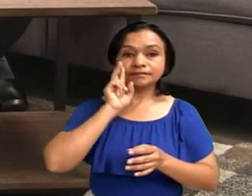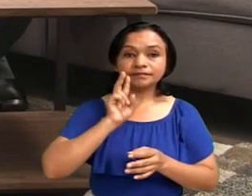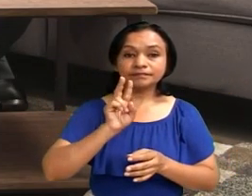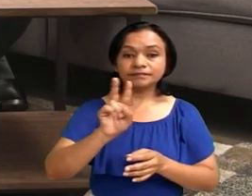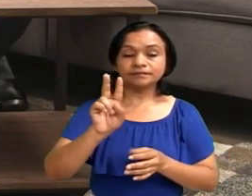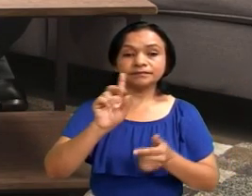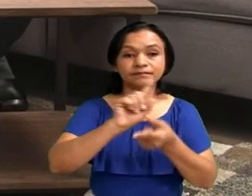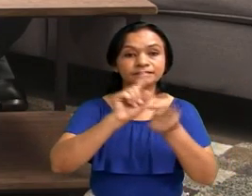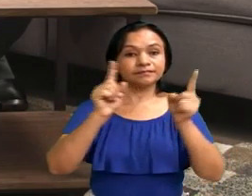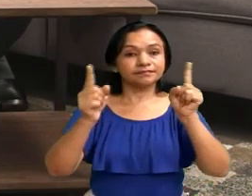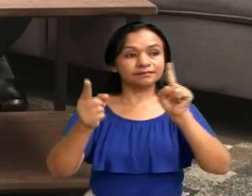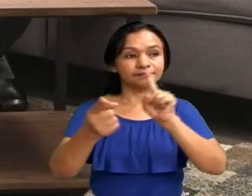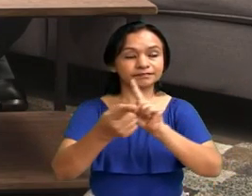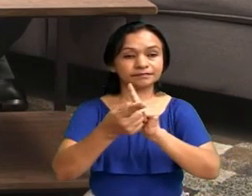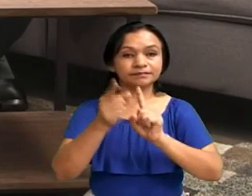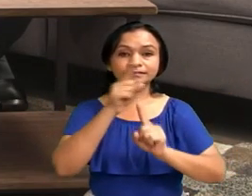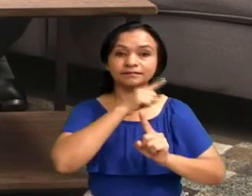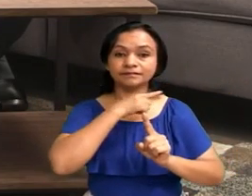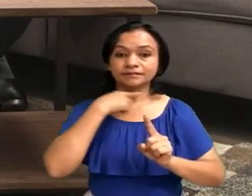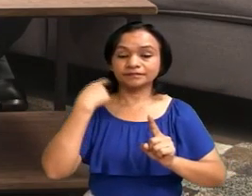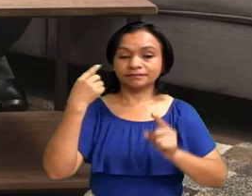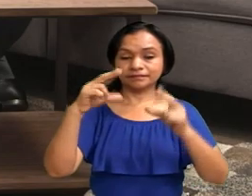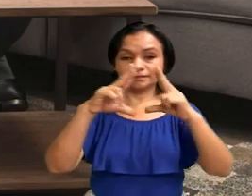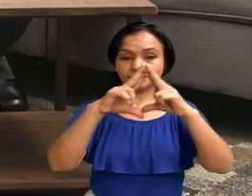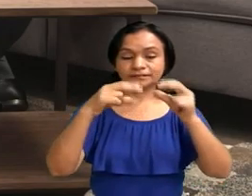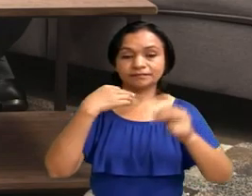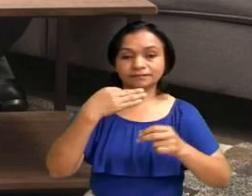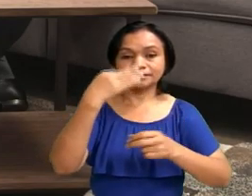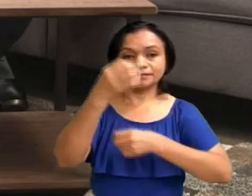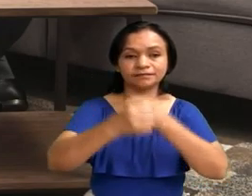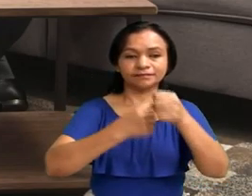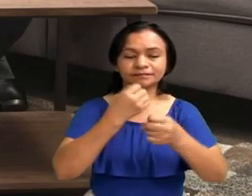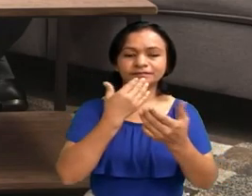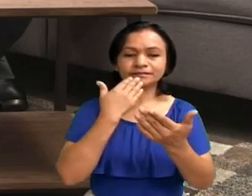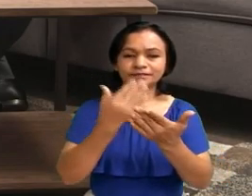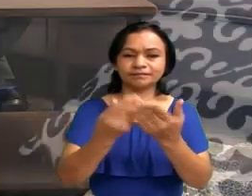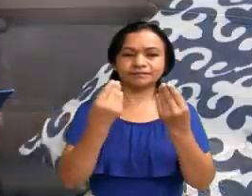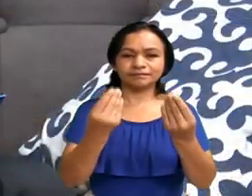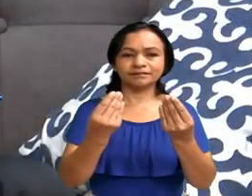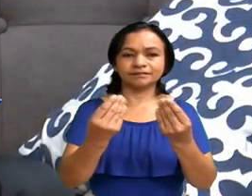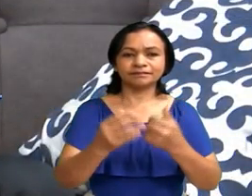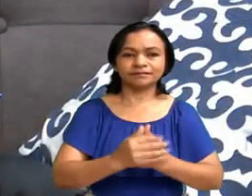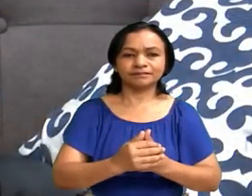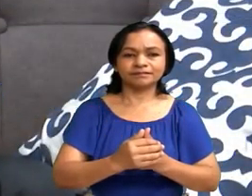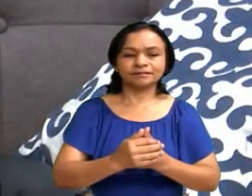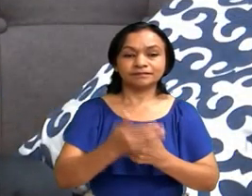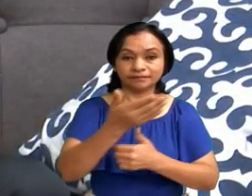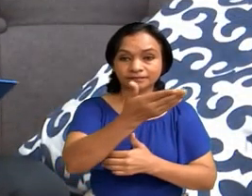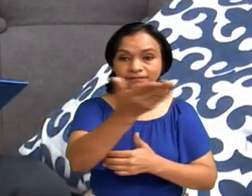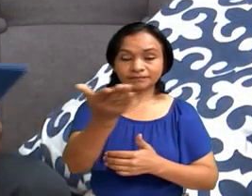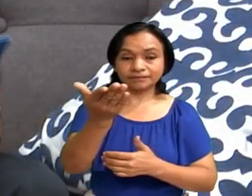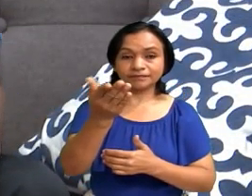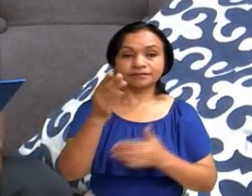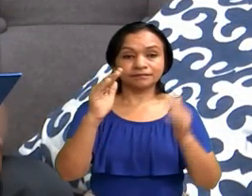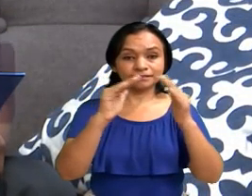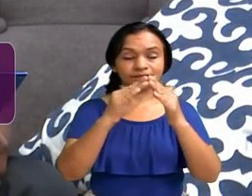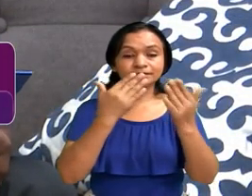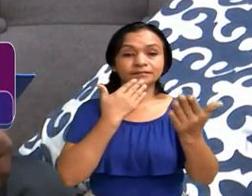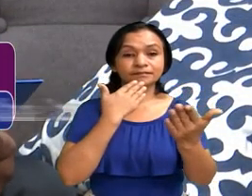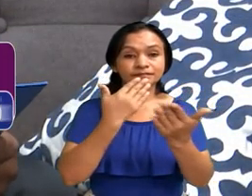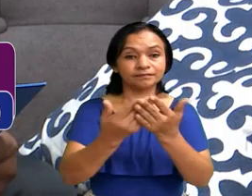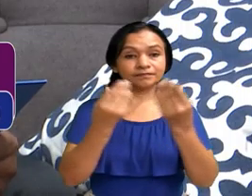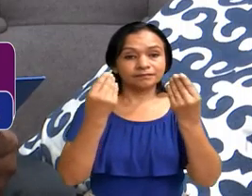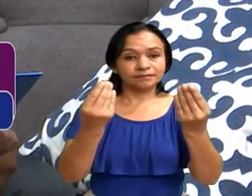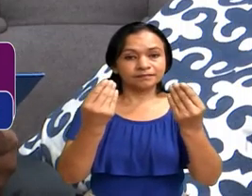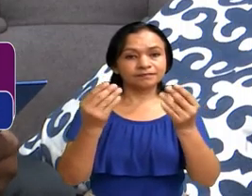serán transformadores para la realidad de nuestro país en los próximos años. Muchas gracias. Muchas gracias. Y a usted que está en su hogar, le agradecemos que